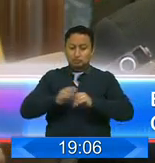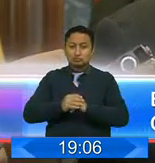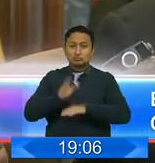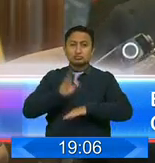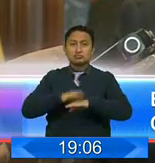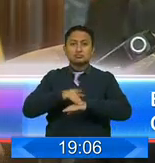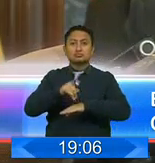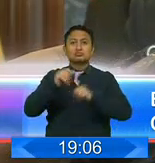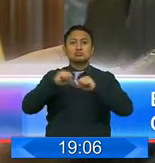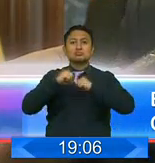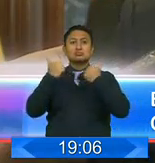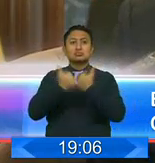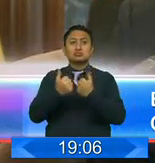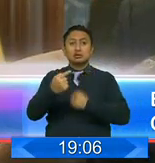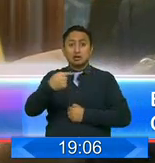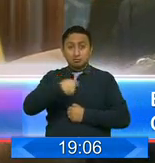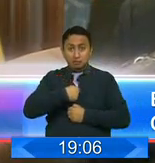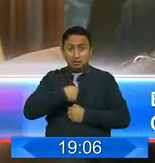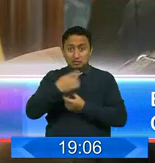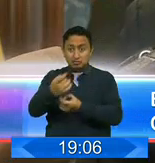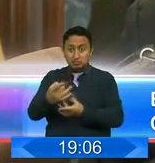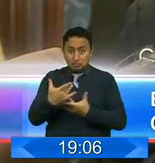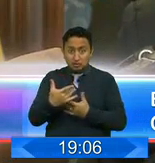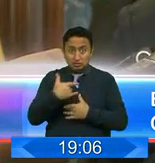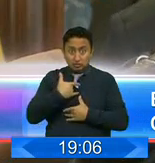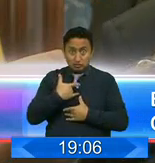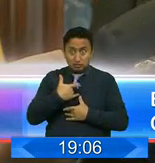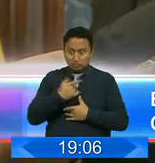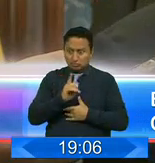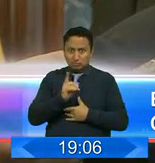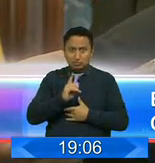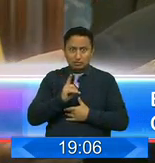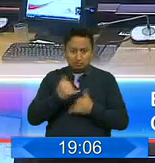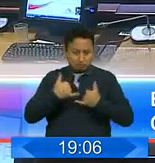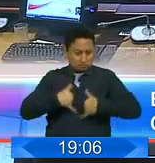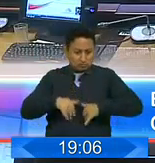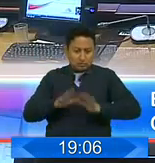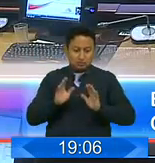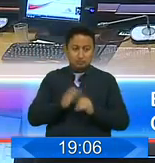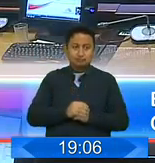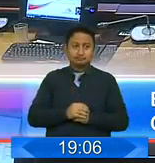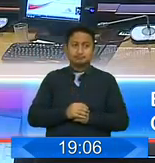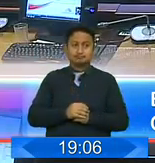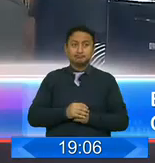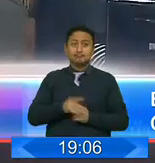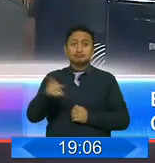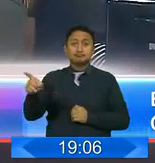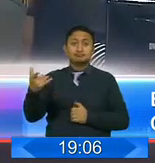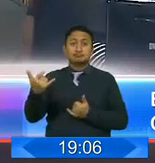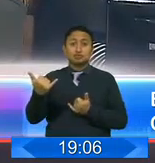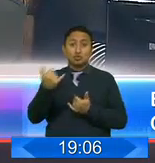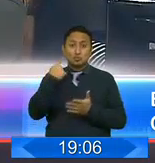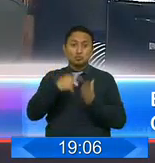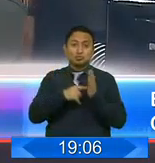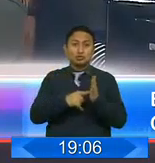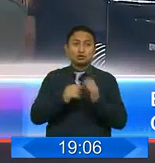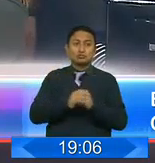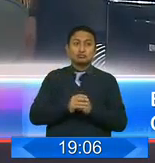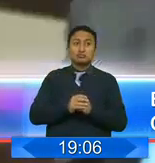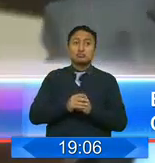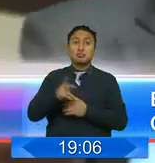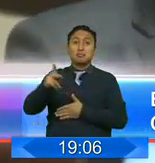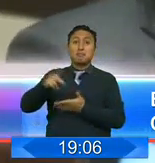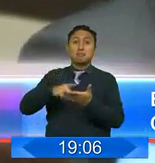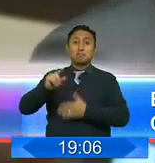asamblea no me ha quitado mi calidad de asambleísta. Y rechaza que se busque, por ejemplo, suspender el pago de